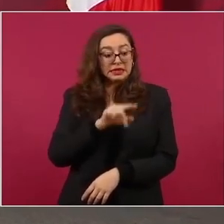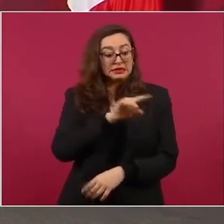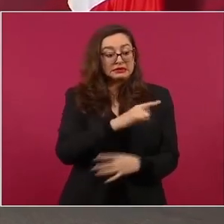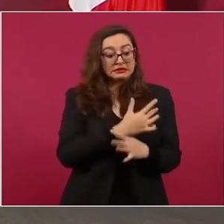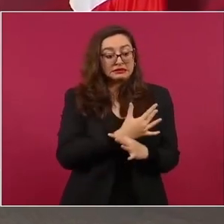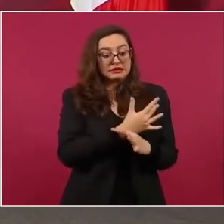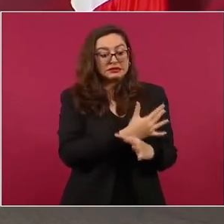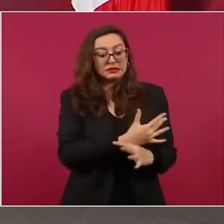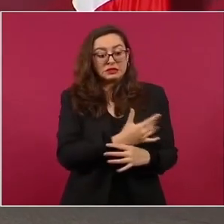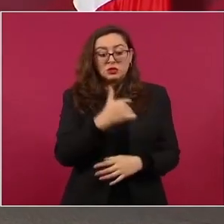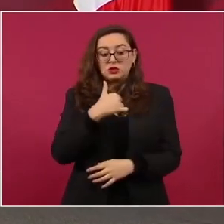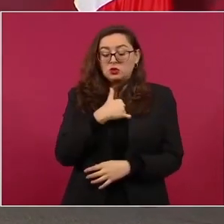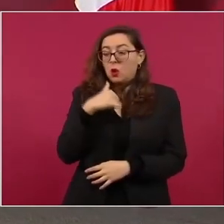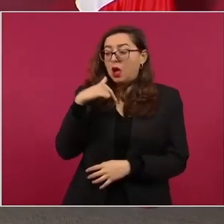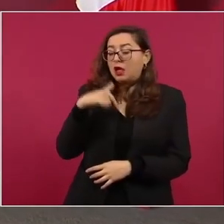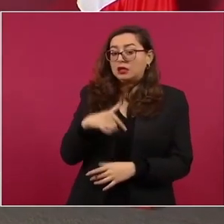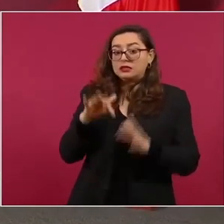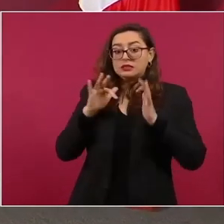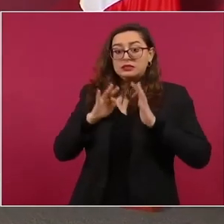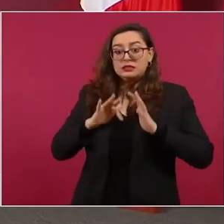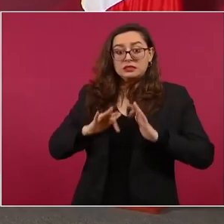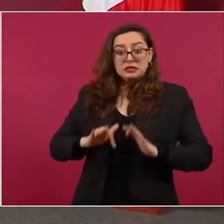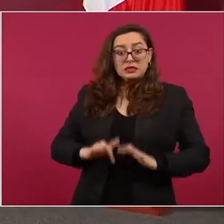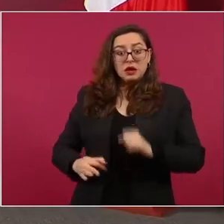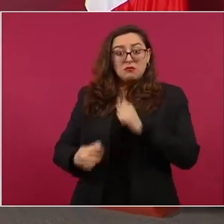tranquila, protegida,